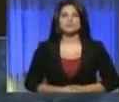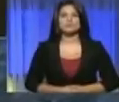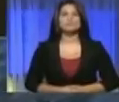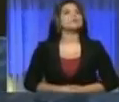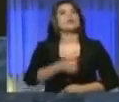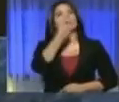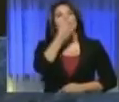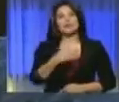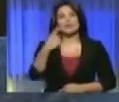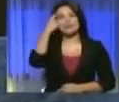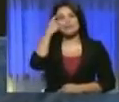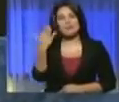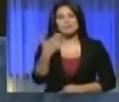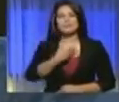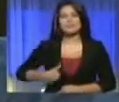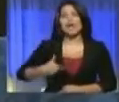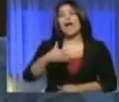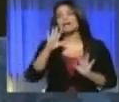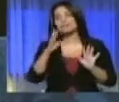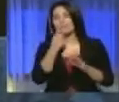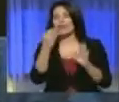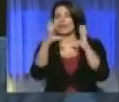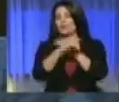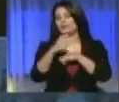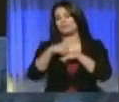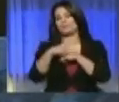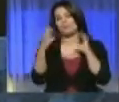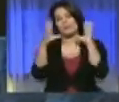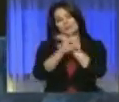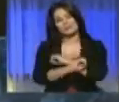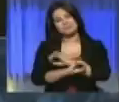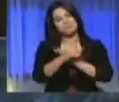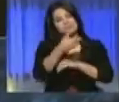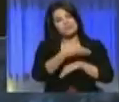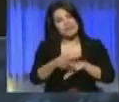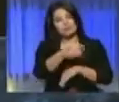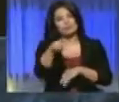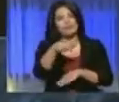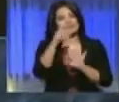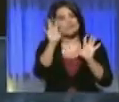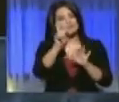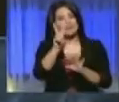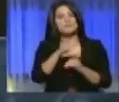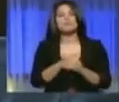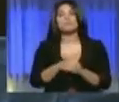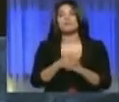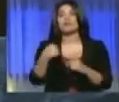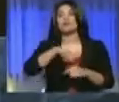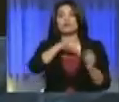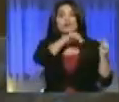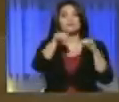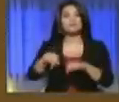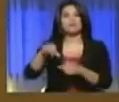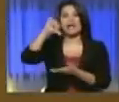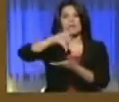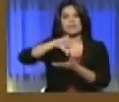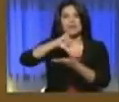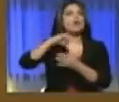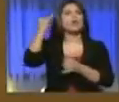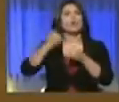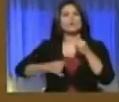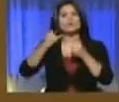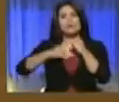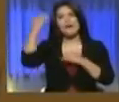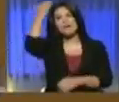Buenos días, presidente. Bueno, buenas noches para usted y para toda Venezuela. Aquí, en efecto, nos encontramos en Jeddah, la antigua capital de Arabia